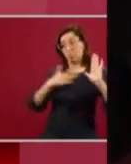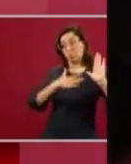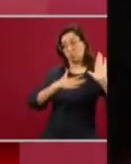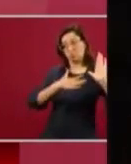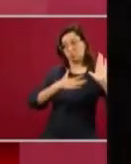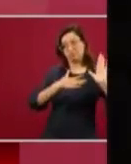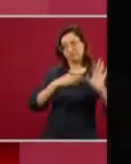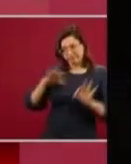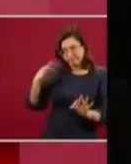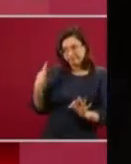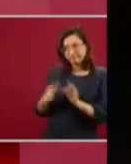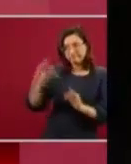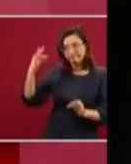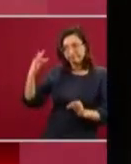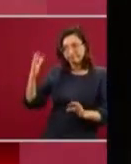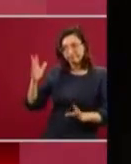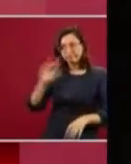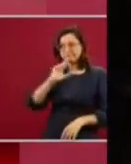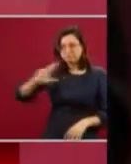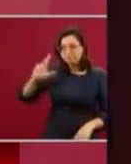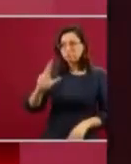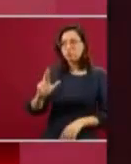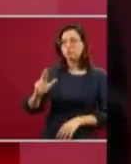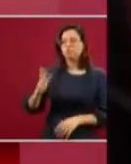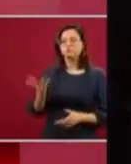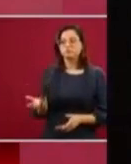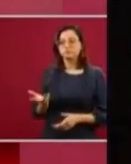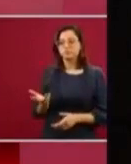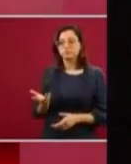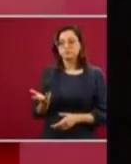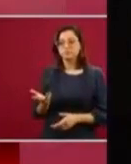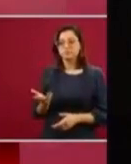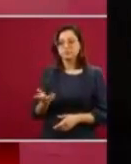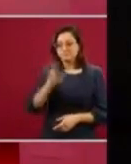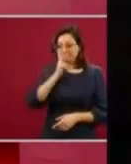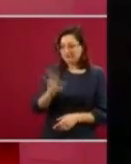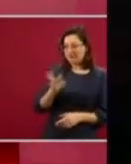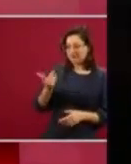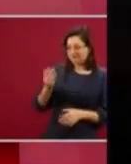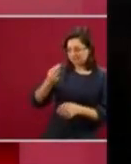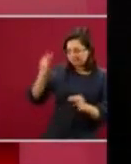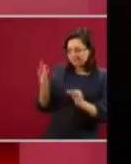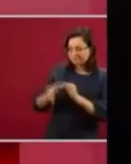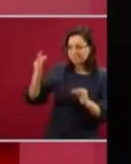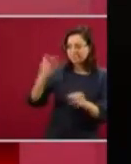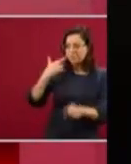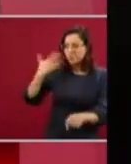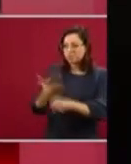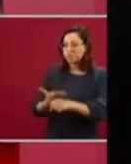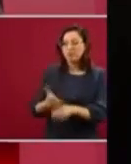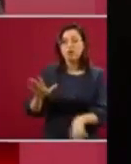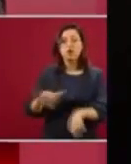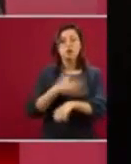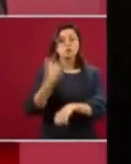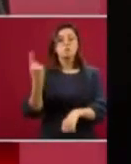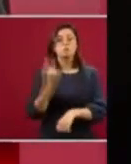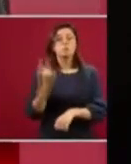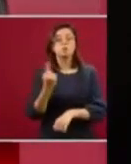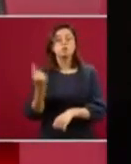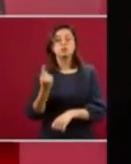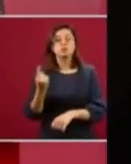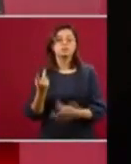años. Es un político que pues ha recorrido el país en muchísimas ocasiones, que fue jefe de gobierno,